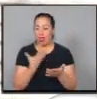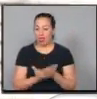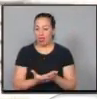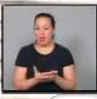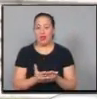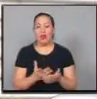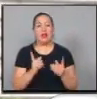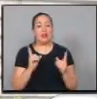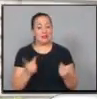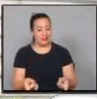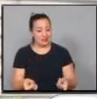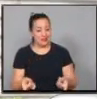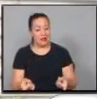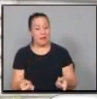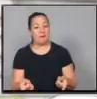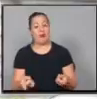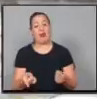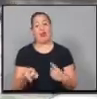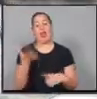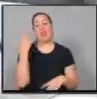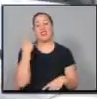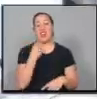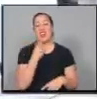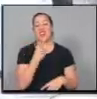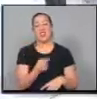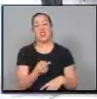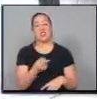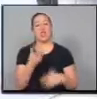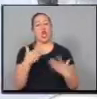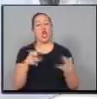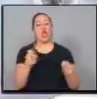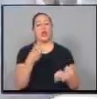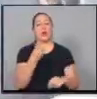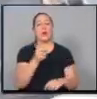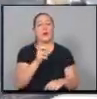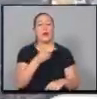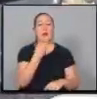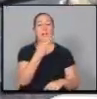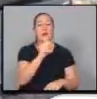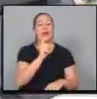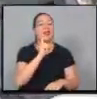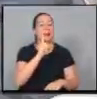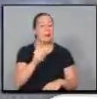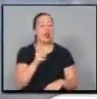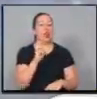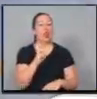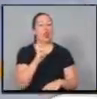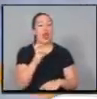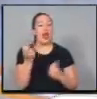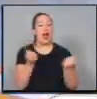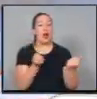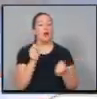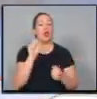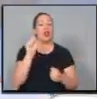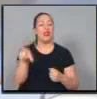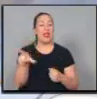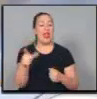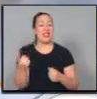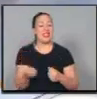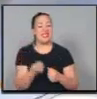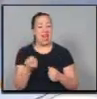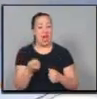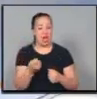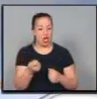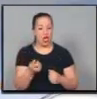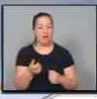y además otro dato, viste que ayer se decía que habían encontrado $20,000 en el auto del yerno. Dos fajos de